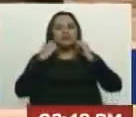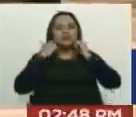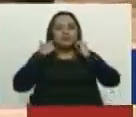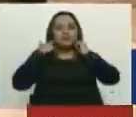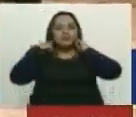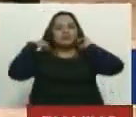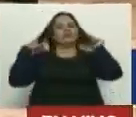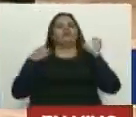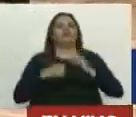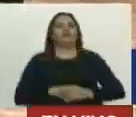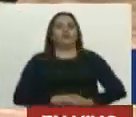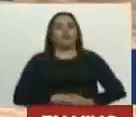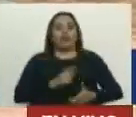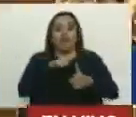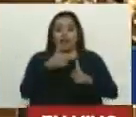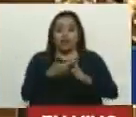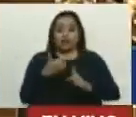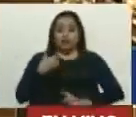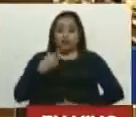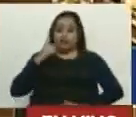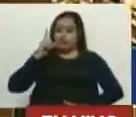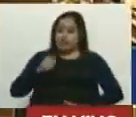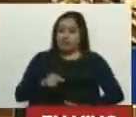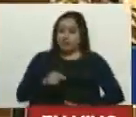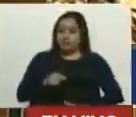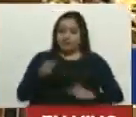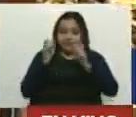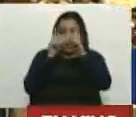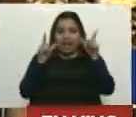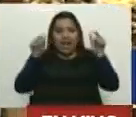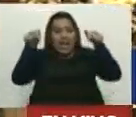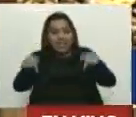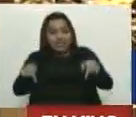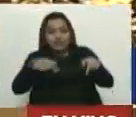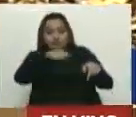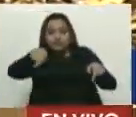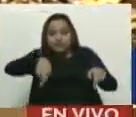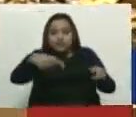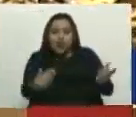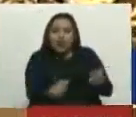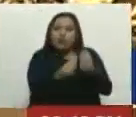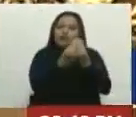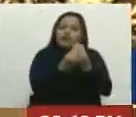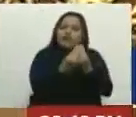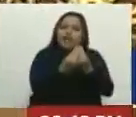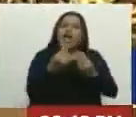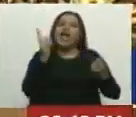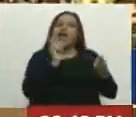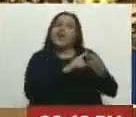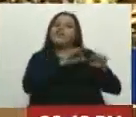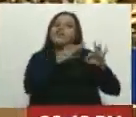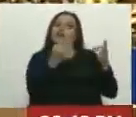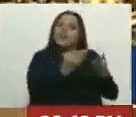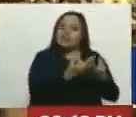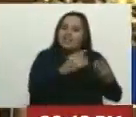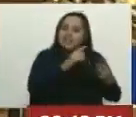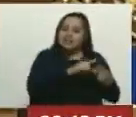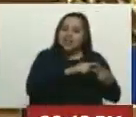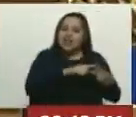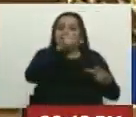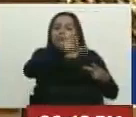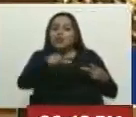Y entonces me maravillo también de que aquí estemos juntos todos, de que estemos la familia, que estemos personas,